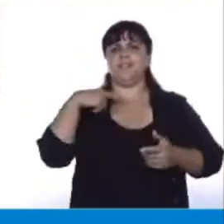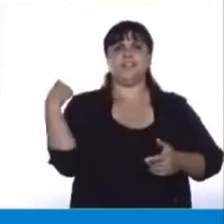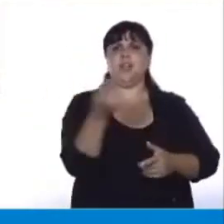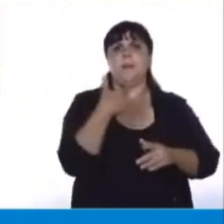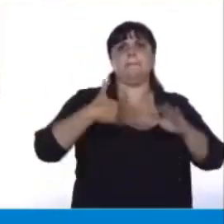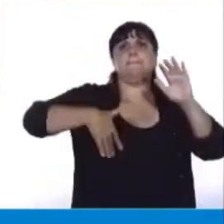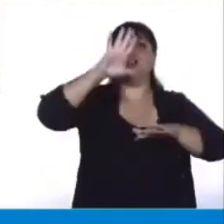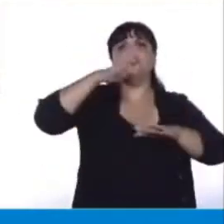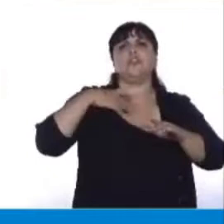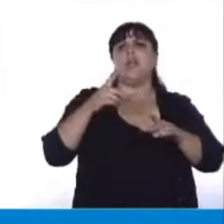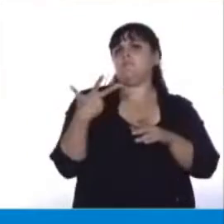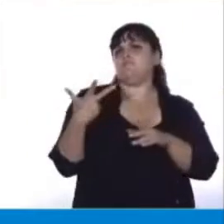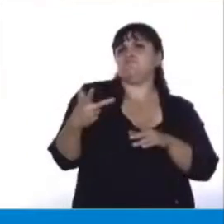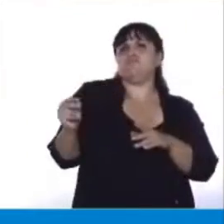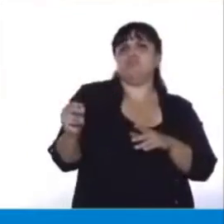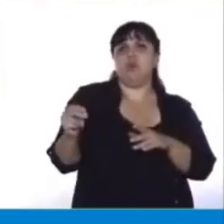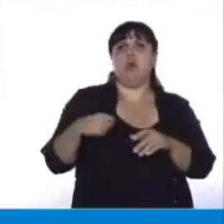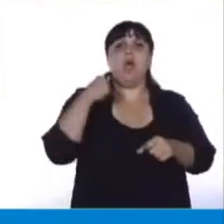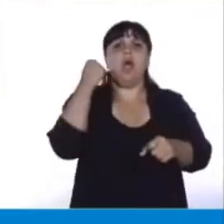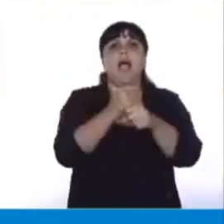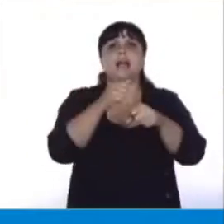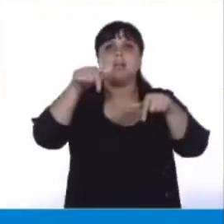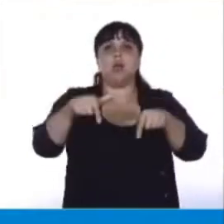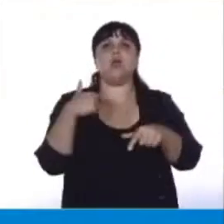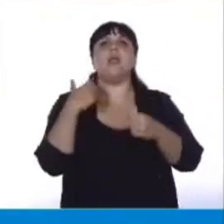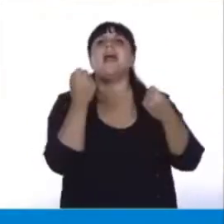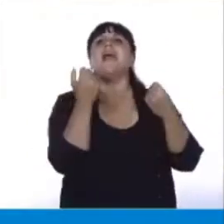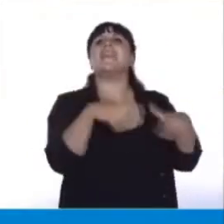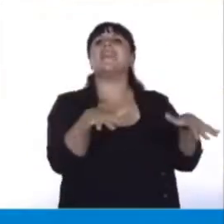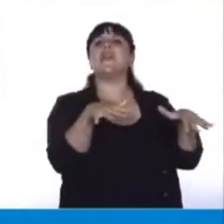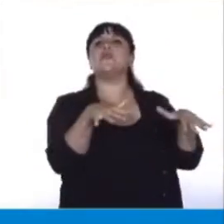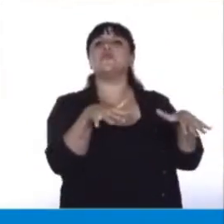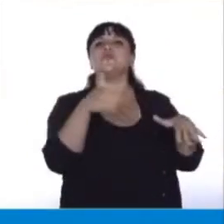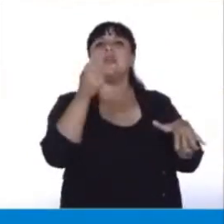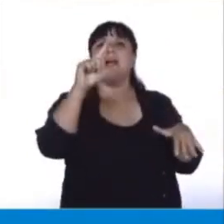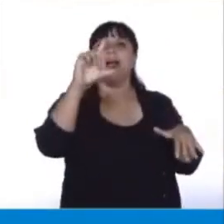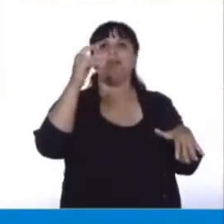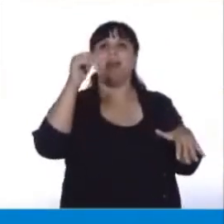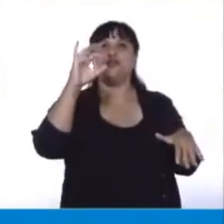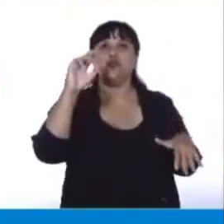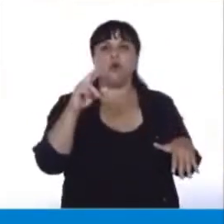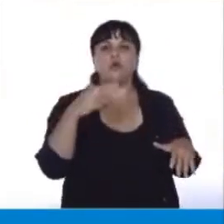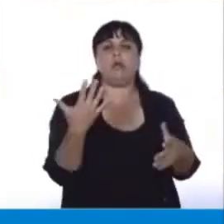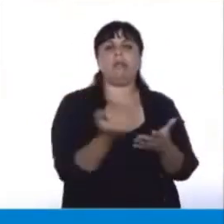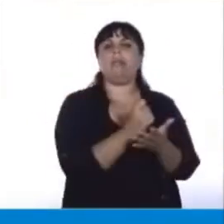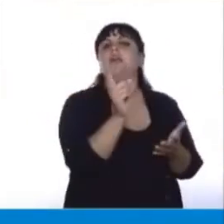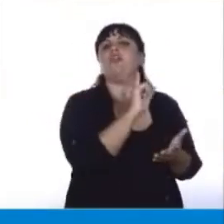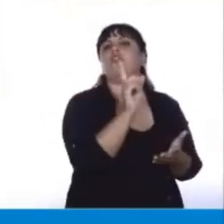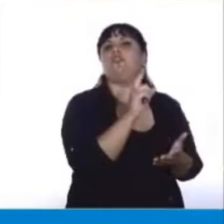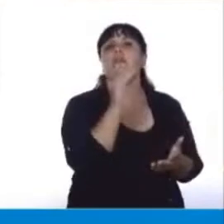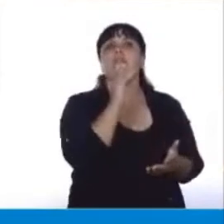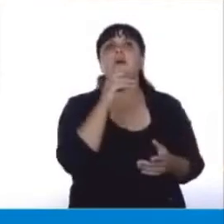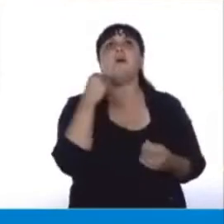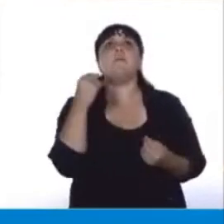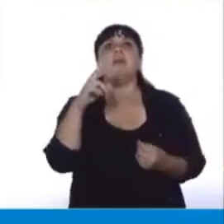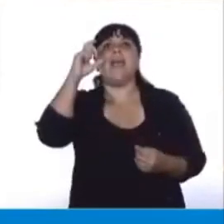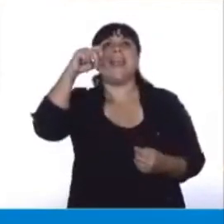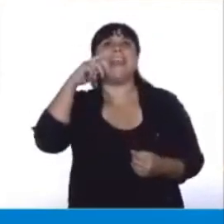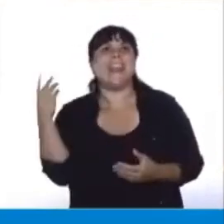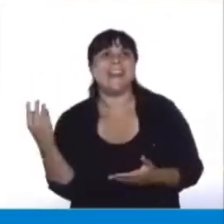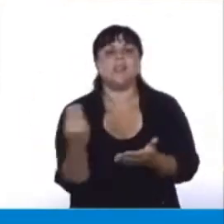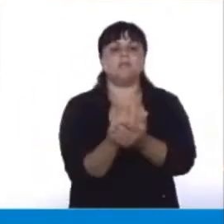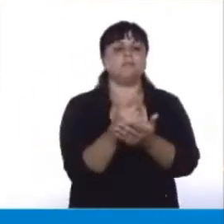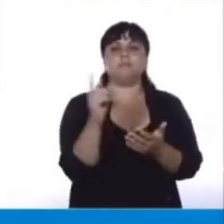para no aceptar hasta el día de la fecha la renuncia de Aldazoro y permitir la asunción de Remy. El gobierno de